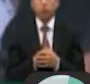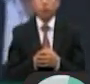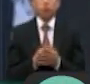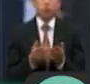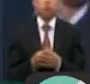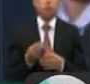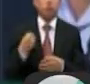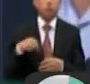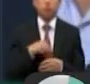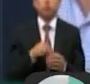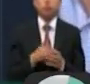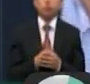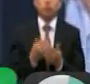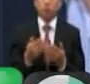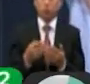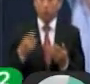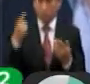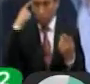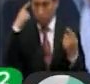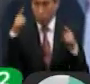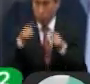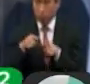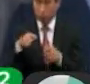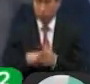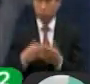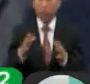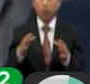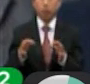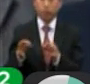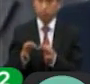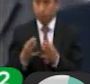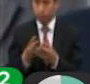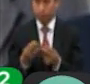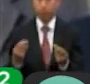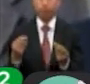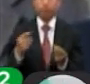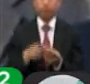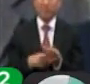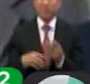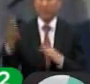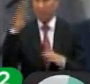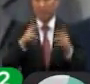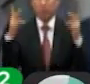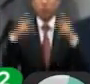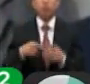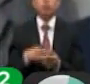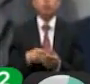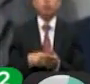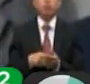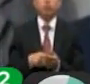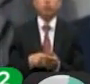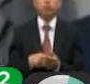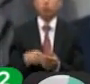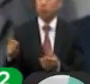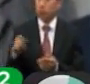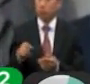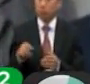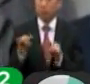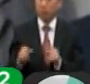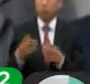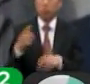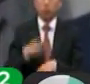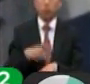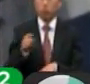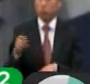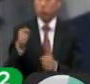Bueno, nosotros estamos ya acordando y una solución. Sobre todo lo que la preocupación es que no se quede más tiempo